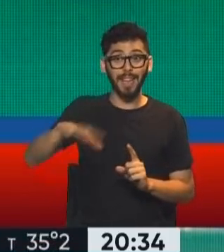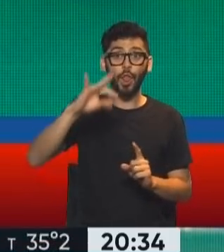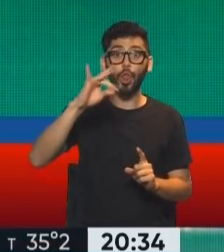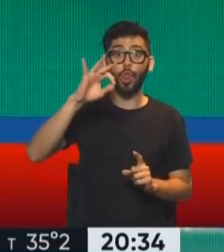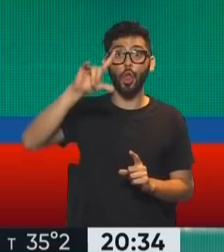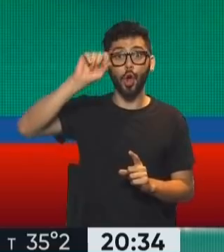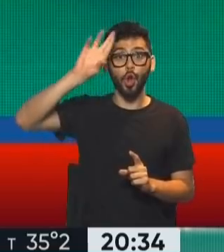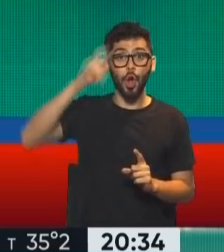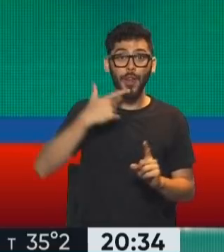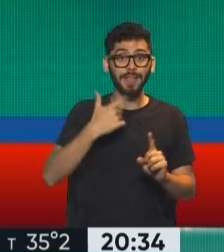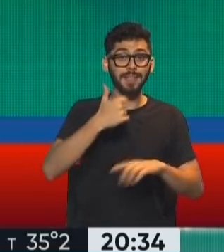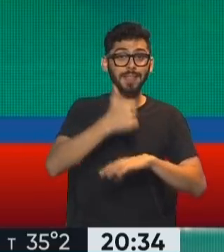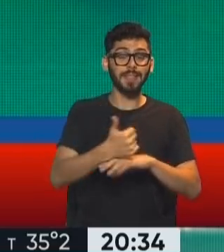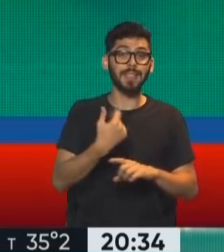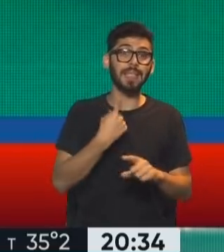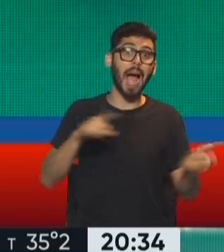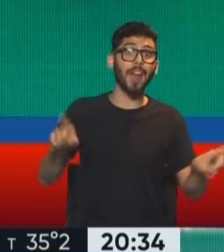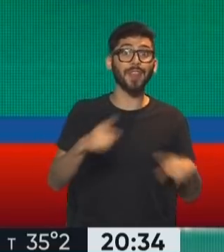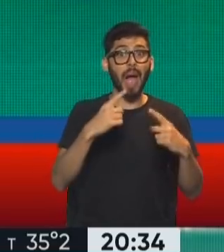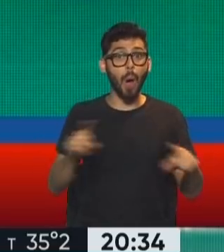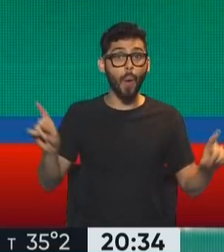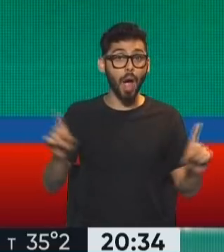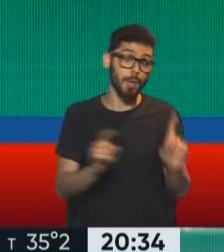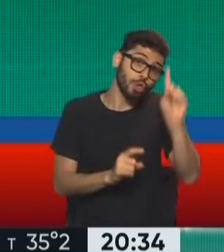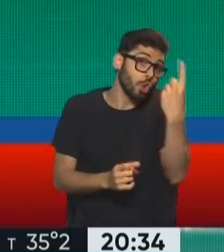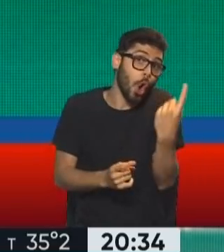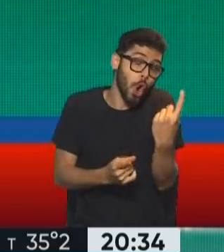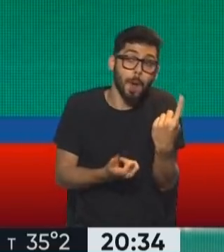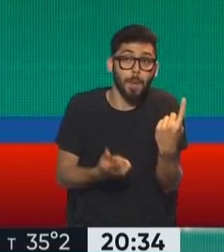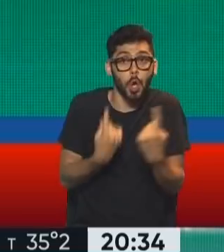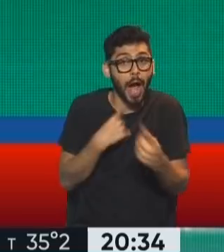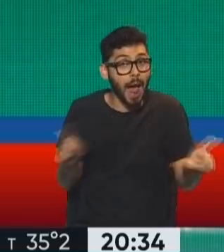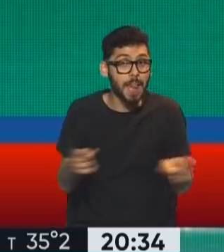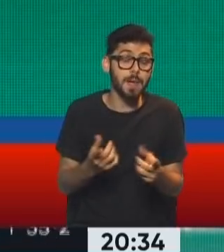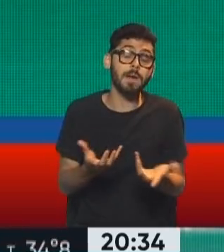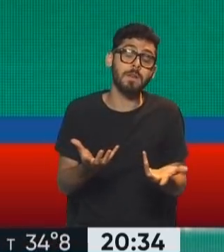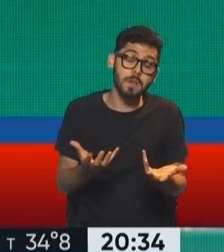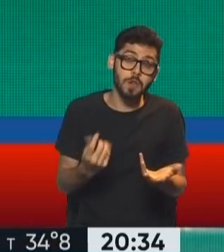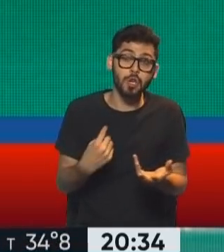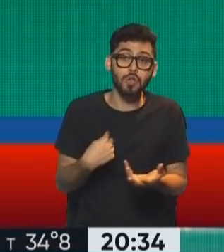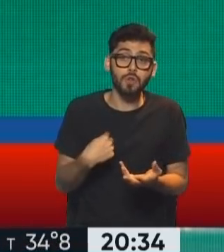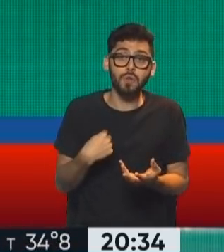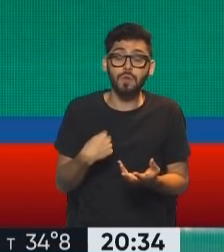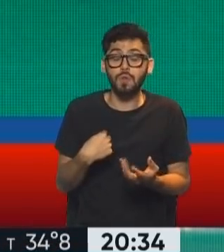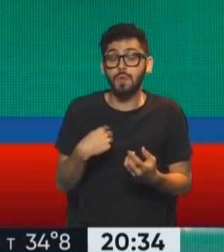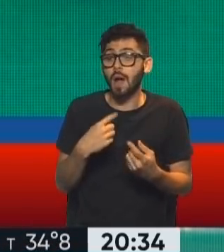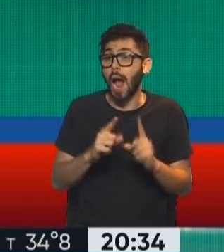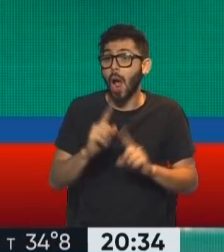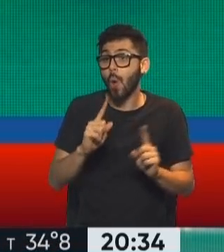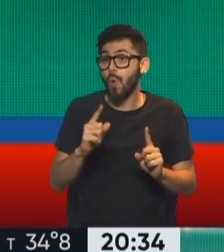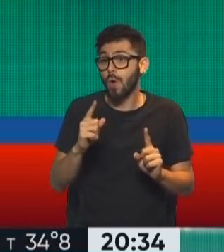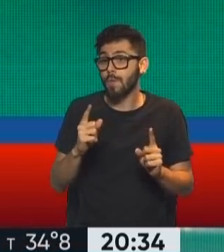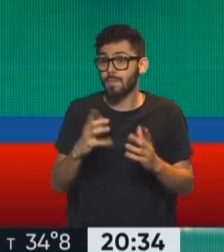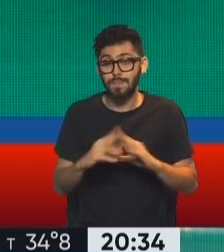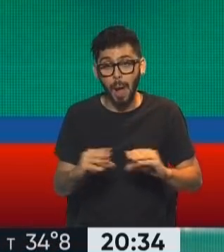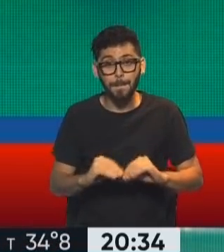sus cánticos, estaba un poco solo, pero lo llevaba adelante. Pero yo enumeraría principalmente bochornos,